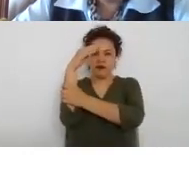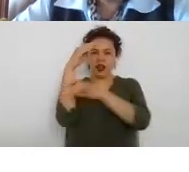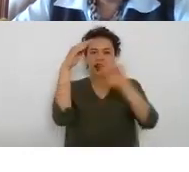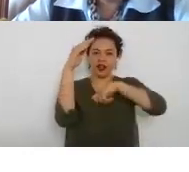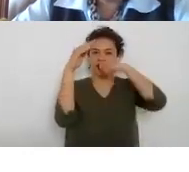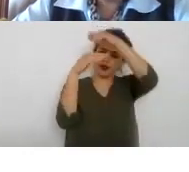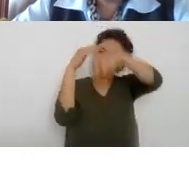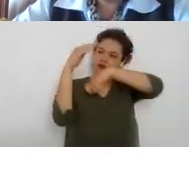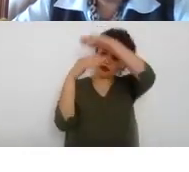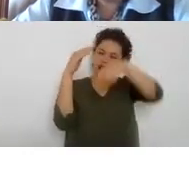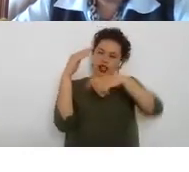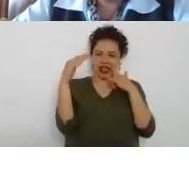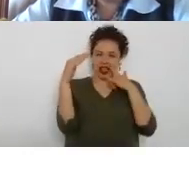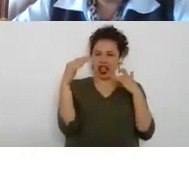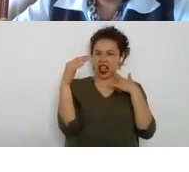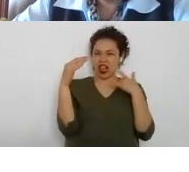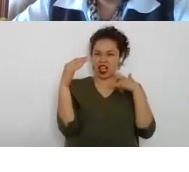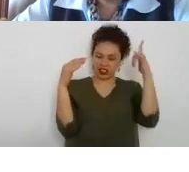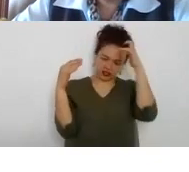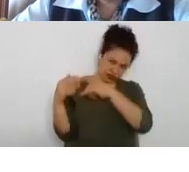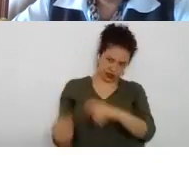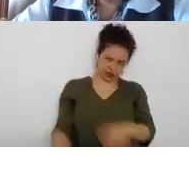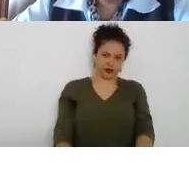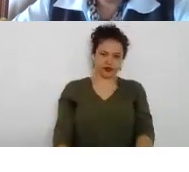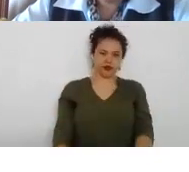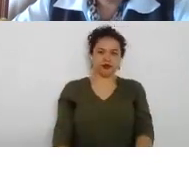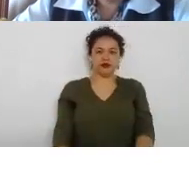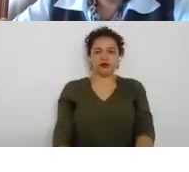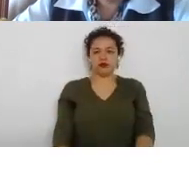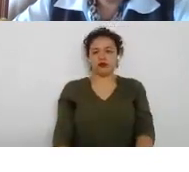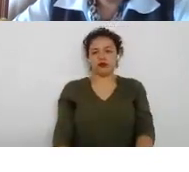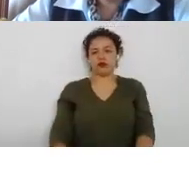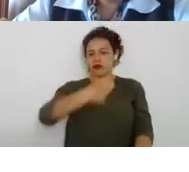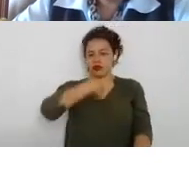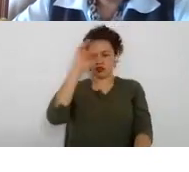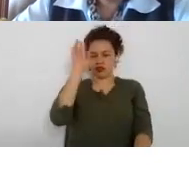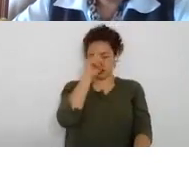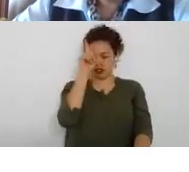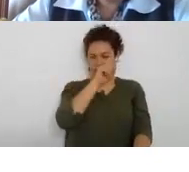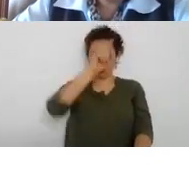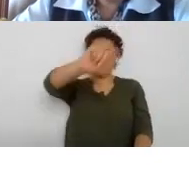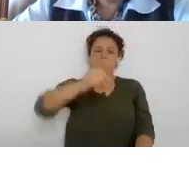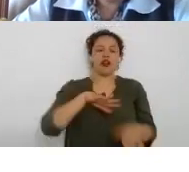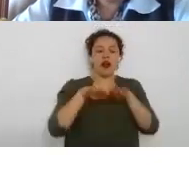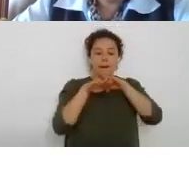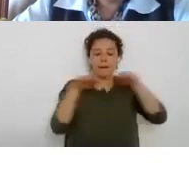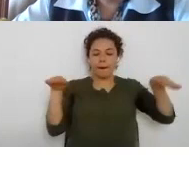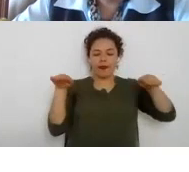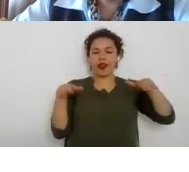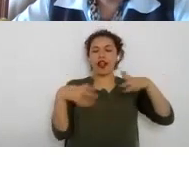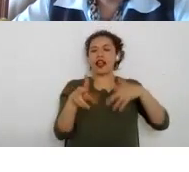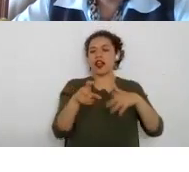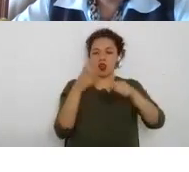la otra intente hacer el vendaje y demás, ¿ok? Por eso es que les recomiendo que sea en una superficie plana y rígida, ¿de